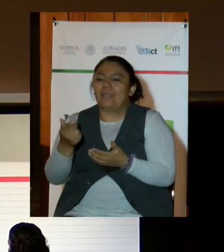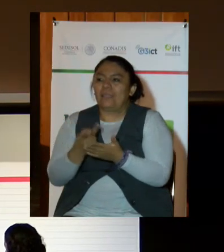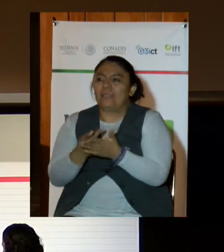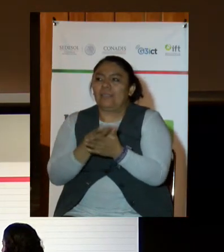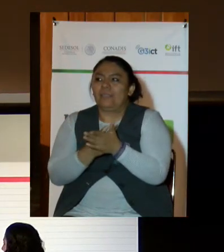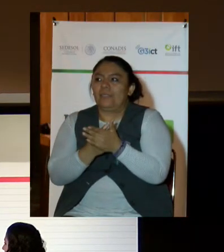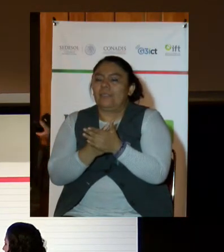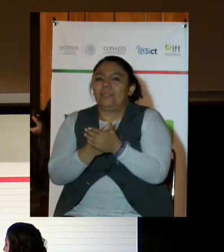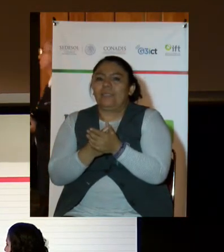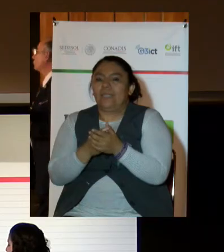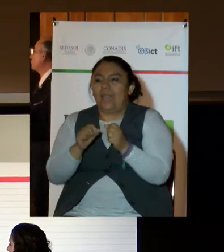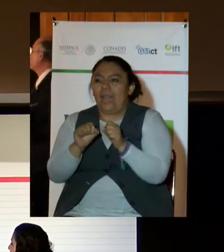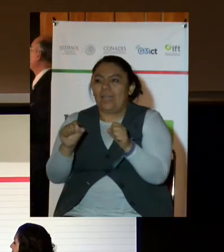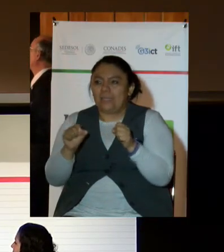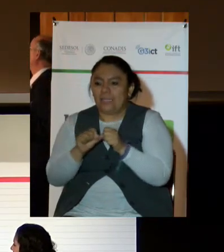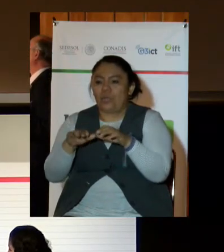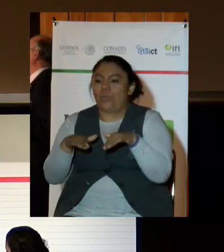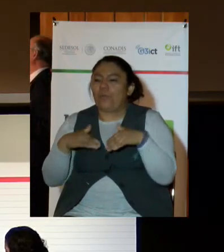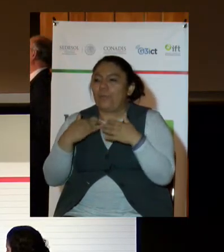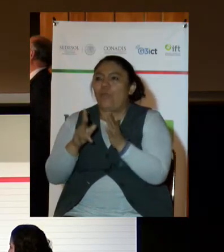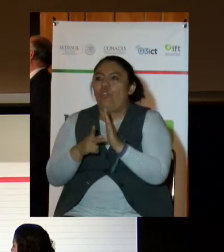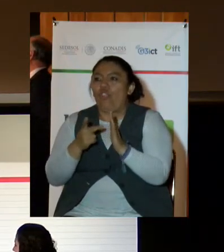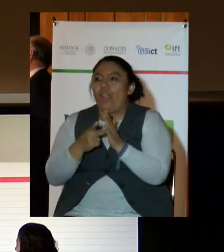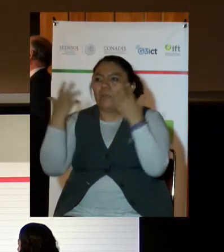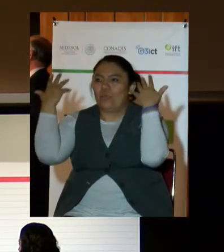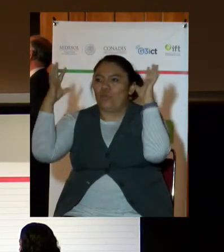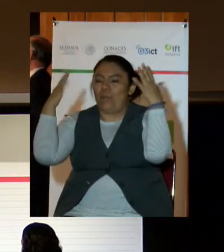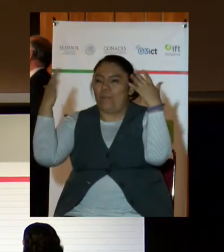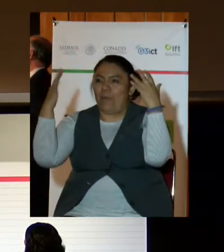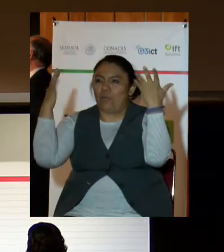¿Ya tenía Ernesto reconocimiento?